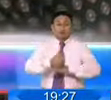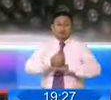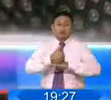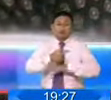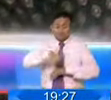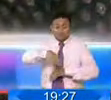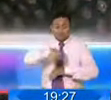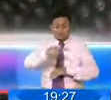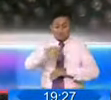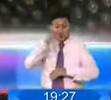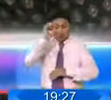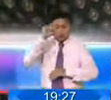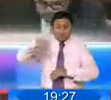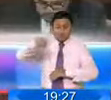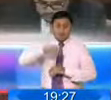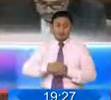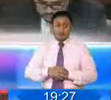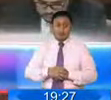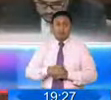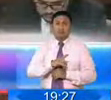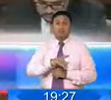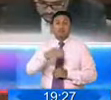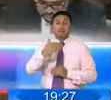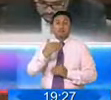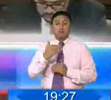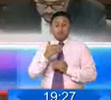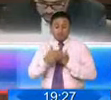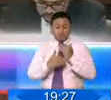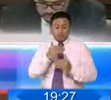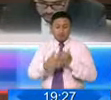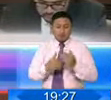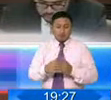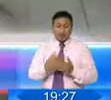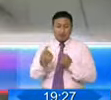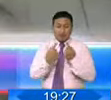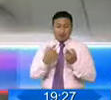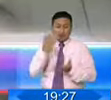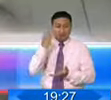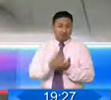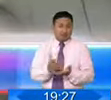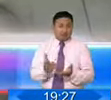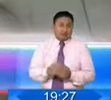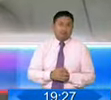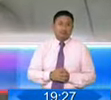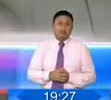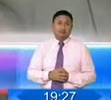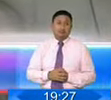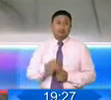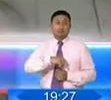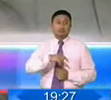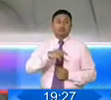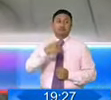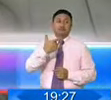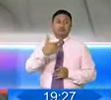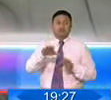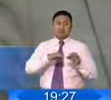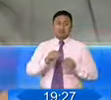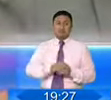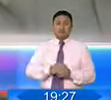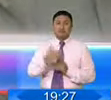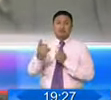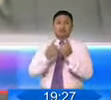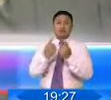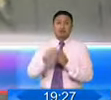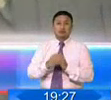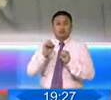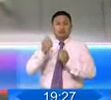ciudad ante estas observaciones es que paulatinamente se terminó con el diálogo. Hemos manifestado con mucha preocupación y le hemos dicho, alcalde,